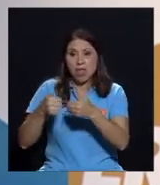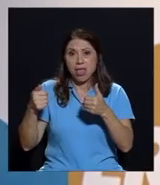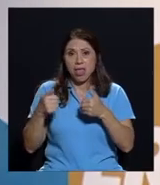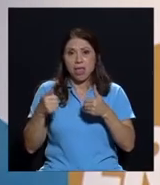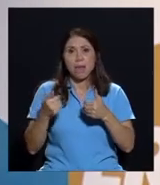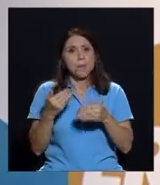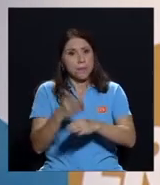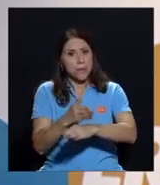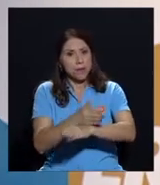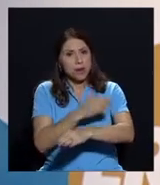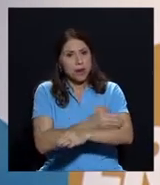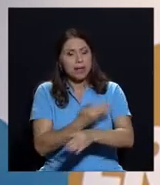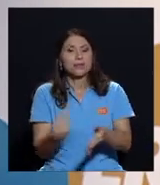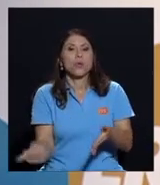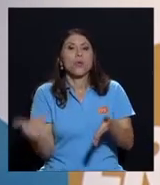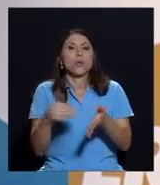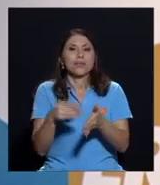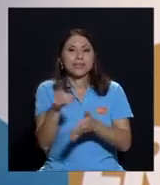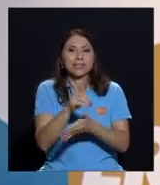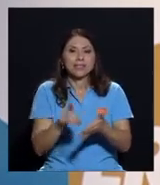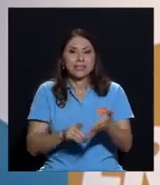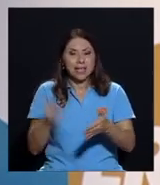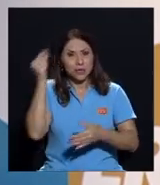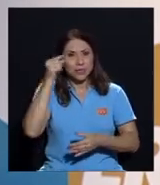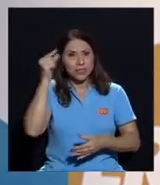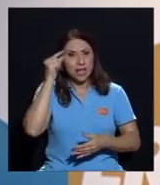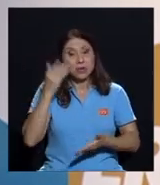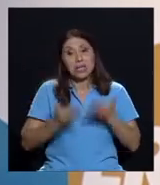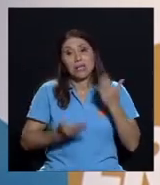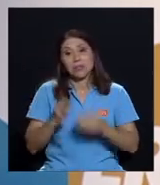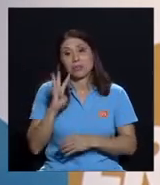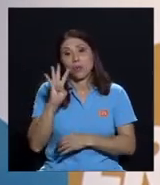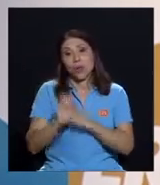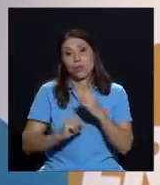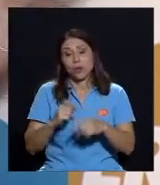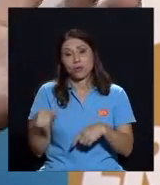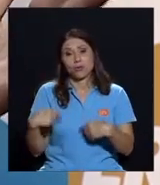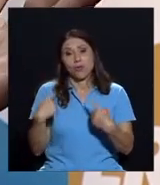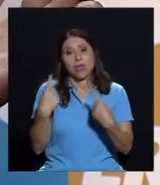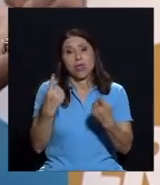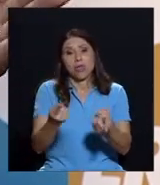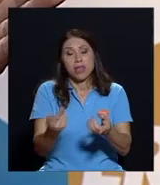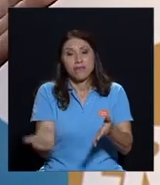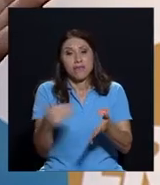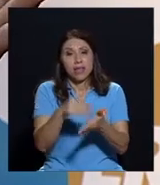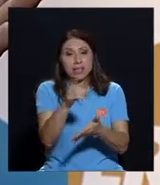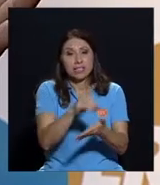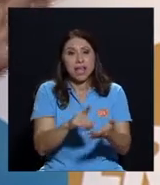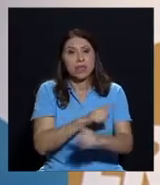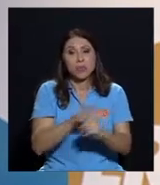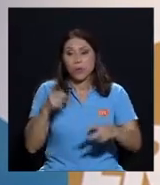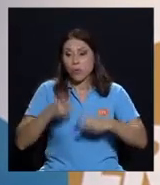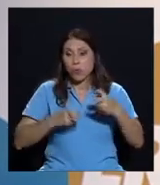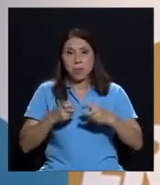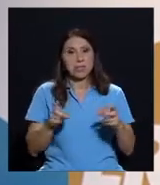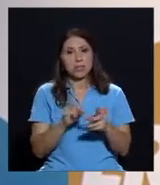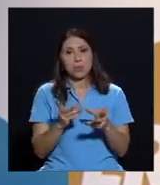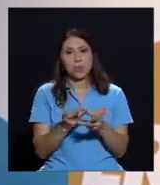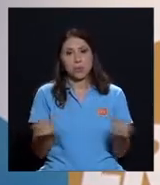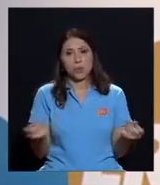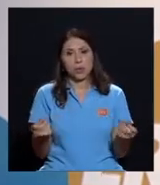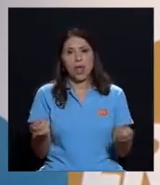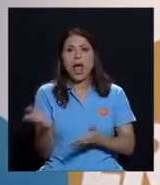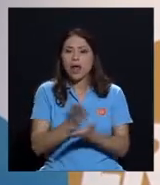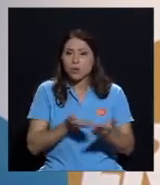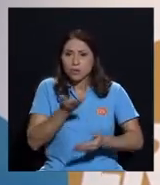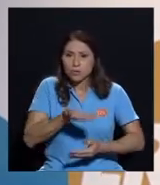de nuestro estado en el cual se nos podrían ir los cuatro años rediseñando al tiempo que no estamos resolviendo los problemas hay cosas que se